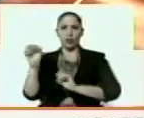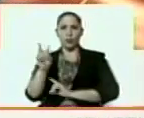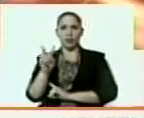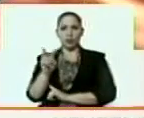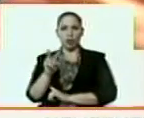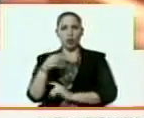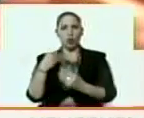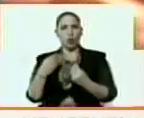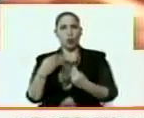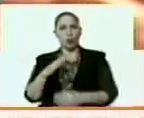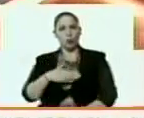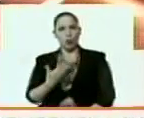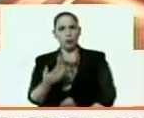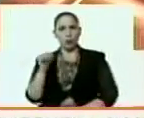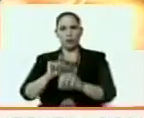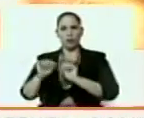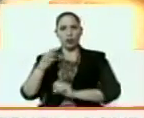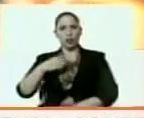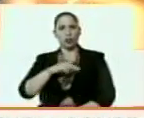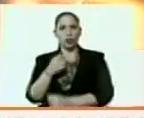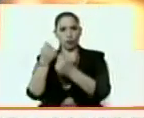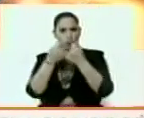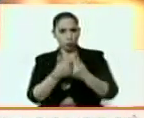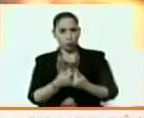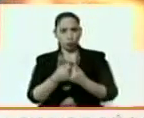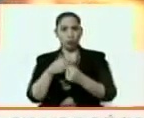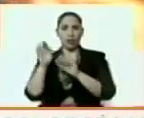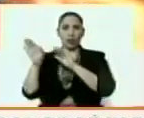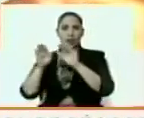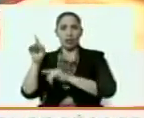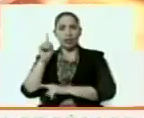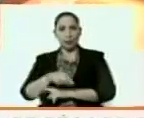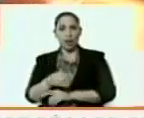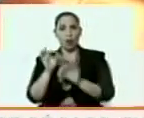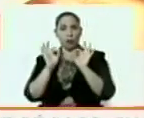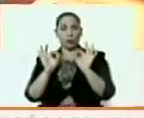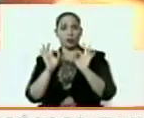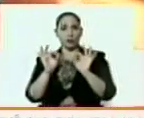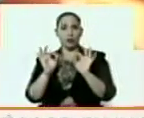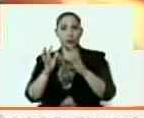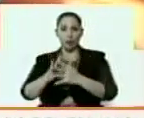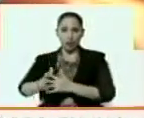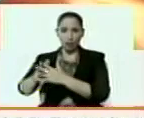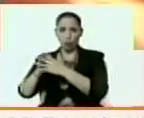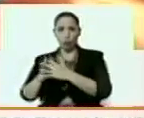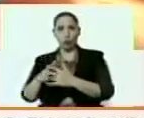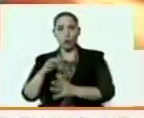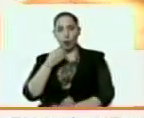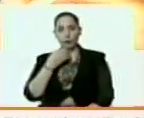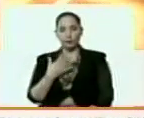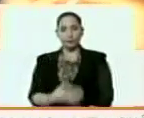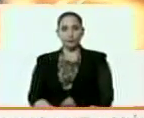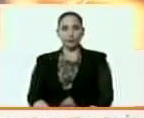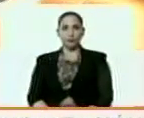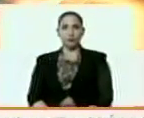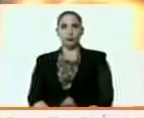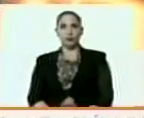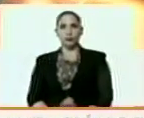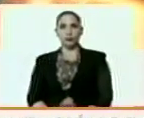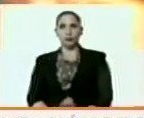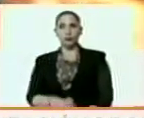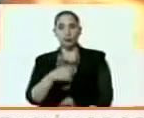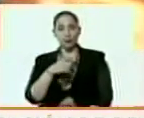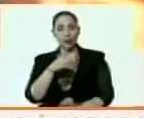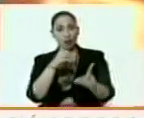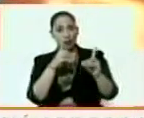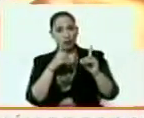podemos defender nuestro patrimonio en el exterior y específicamente el patrimonio que tenemos en Estados Unidos? Bueno, te decía, estas